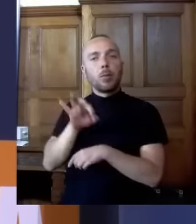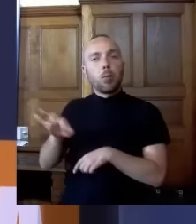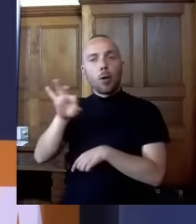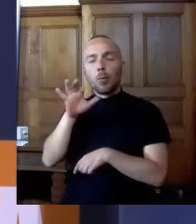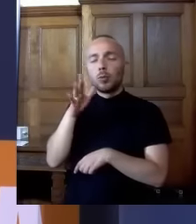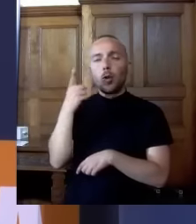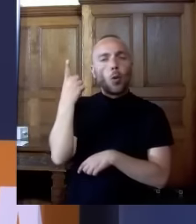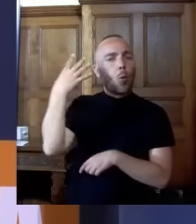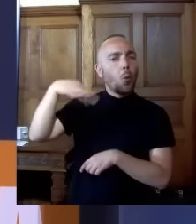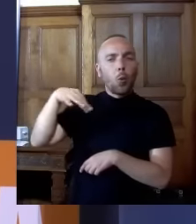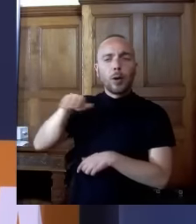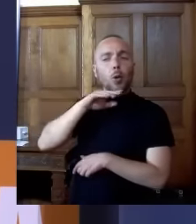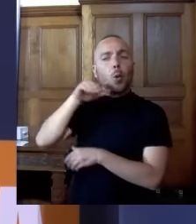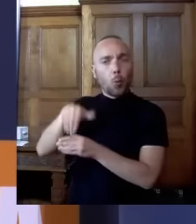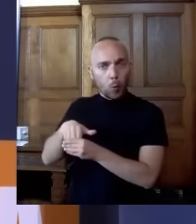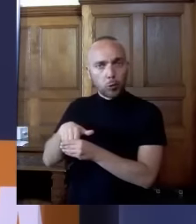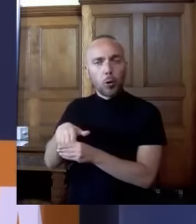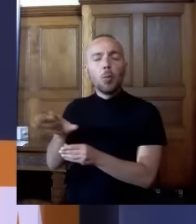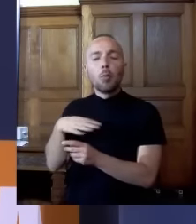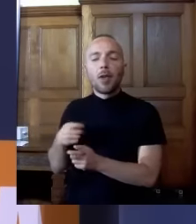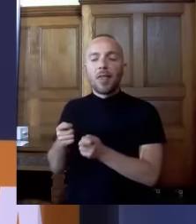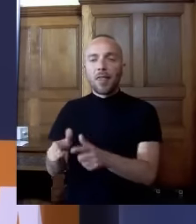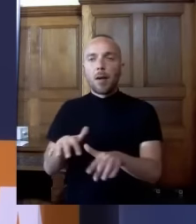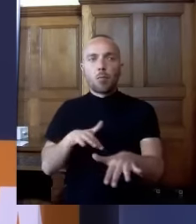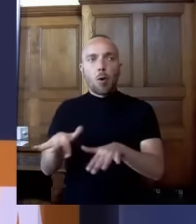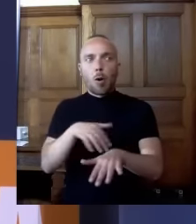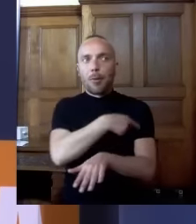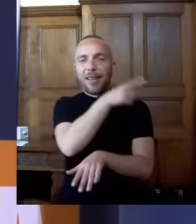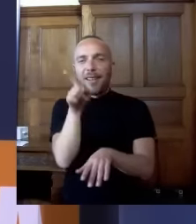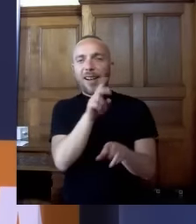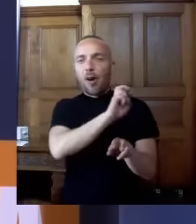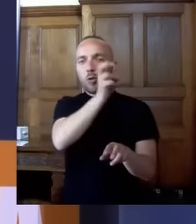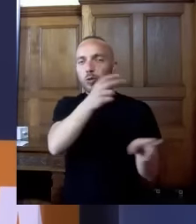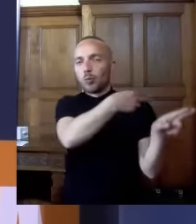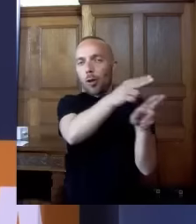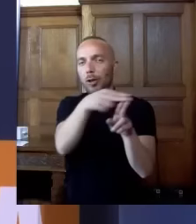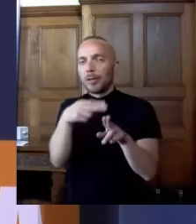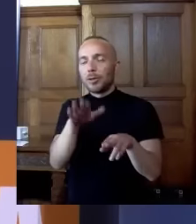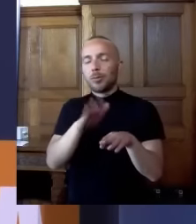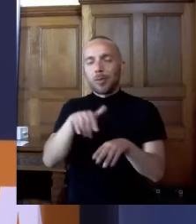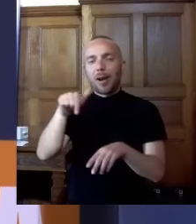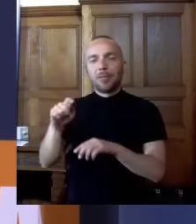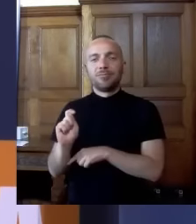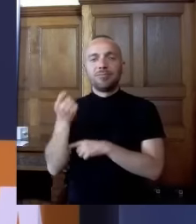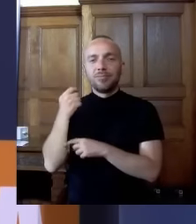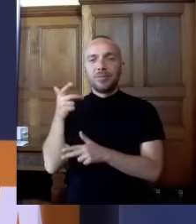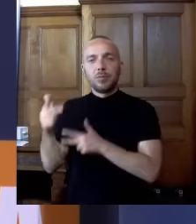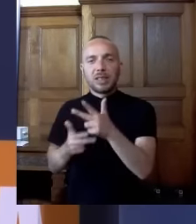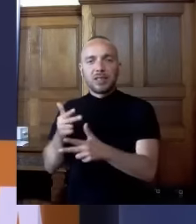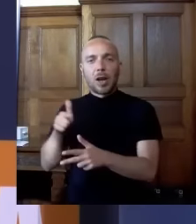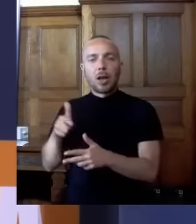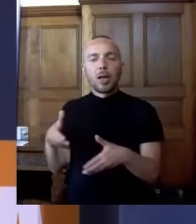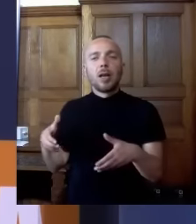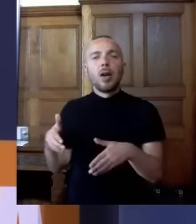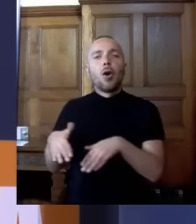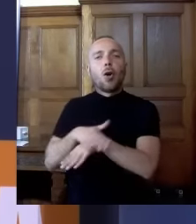el único voto que puede hacer moverse al resto de actores políticos para que haya en euskadi un gobierno de izquierdas que